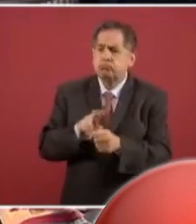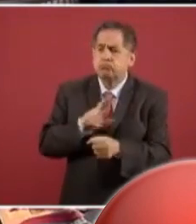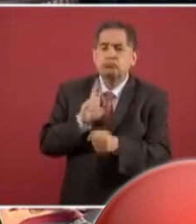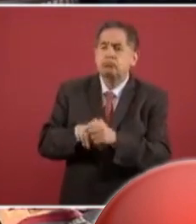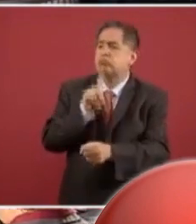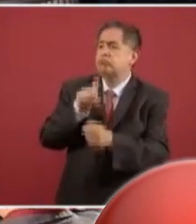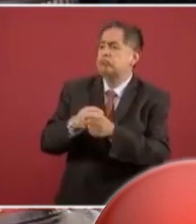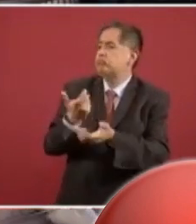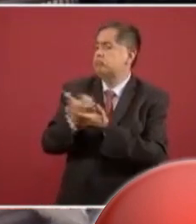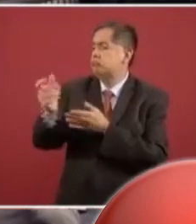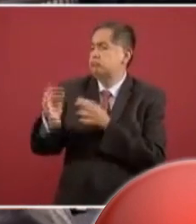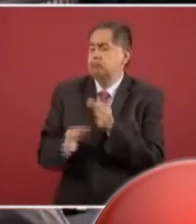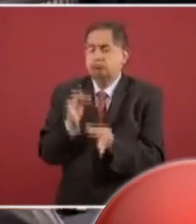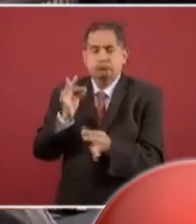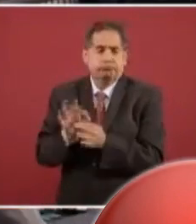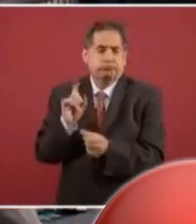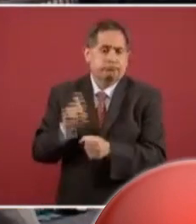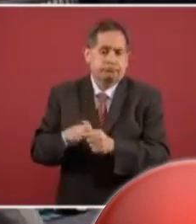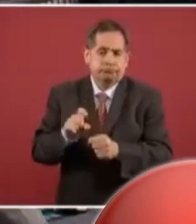Gracias.